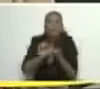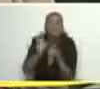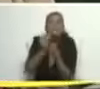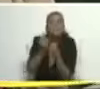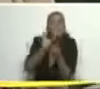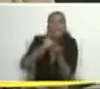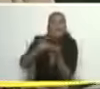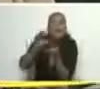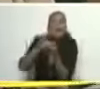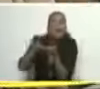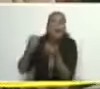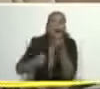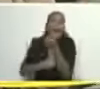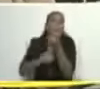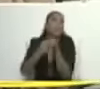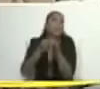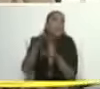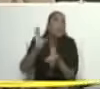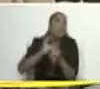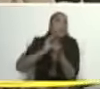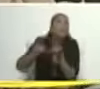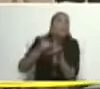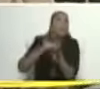inyectándoles dinero y apoyándoles.